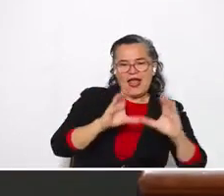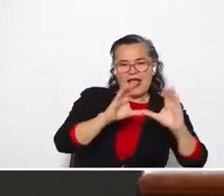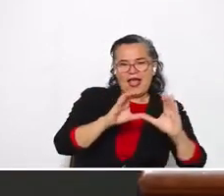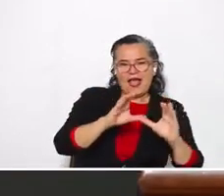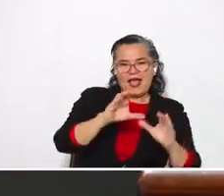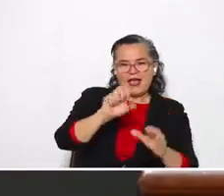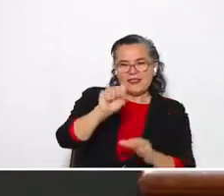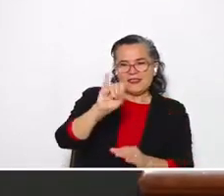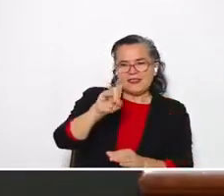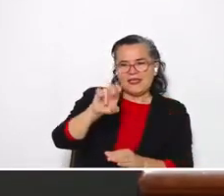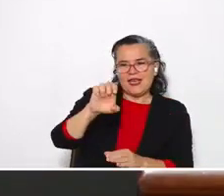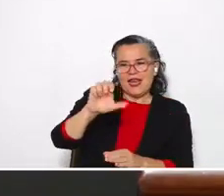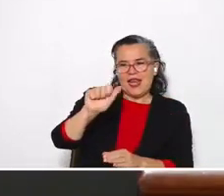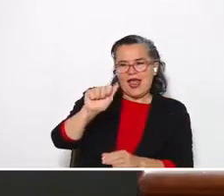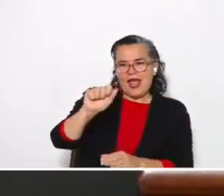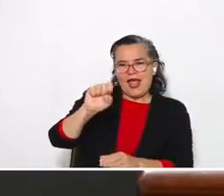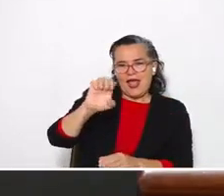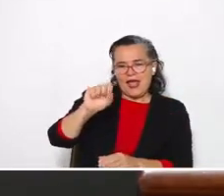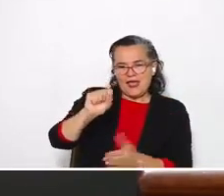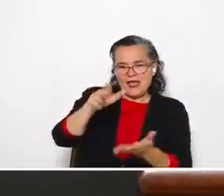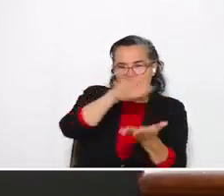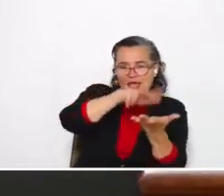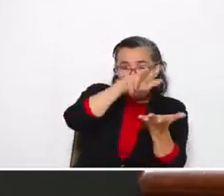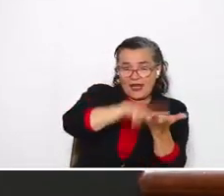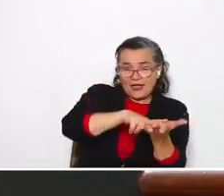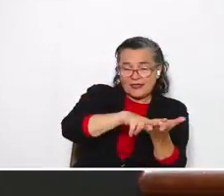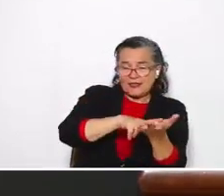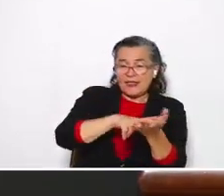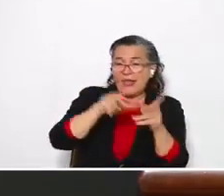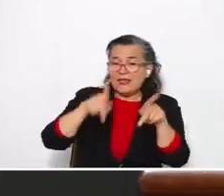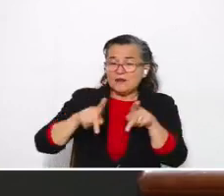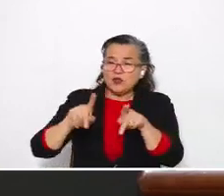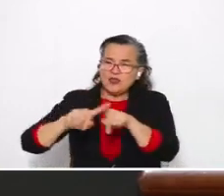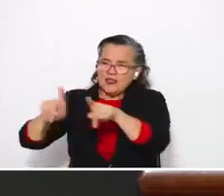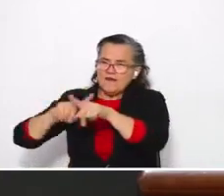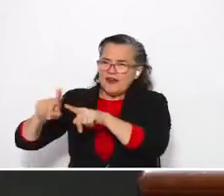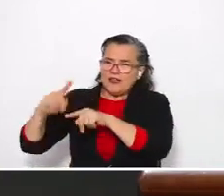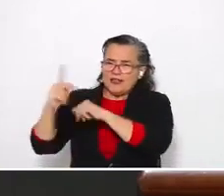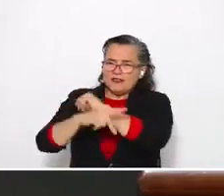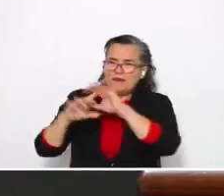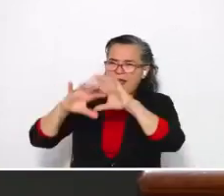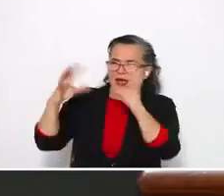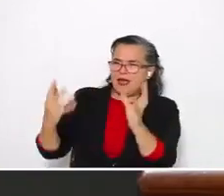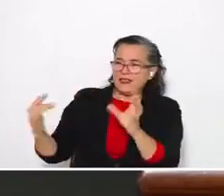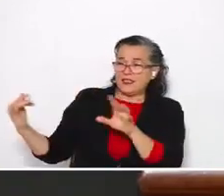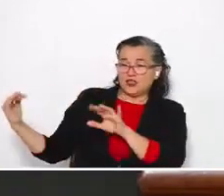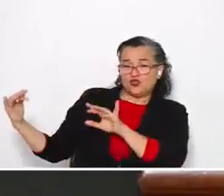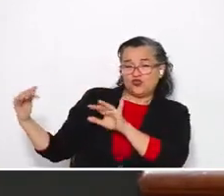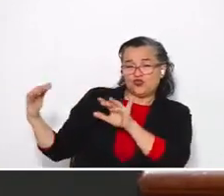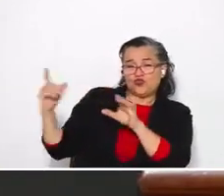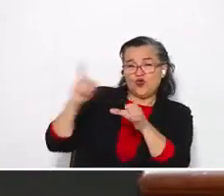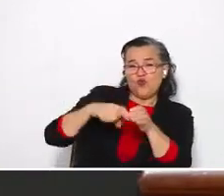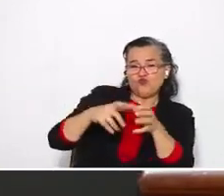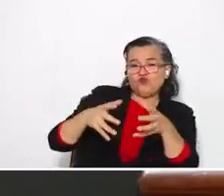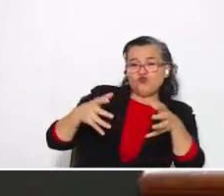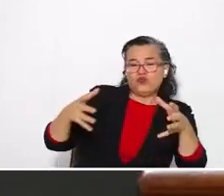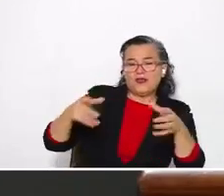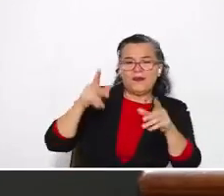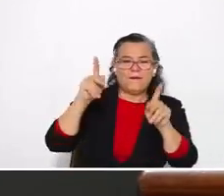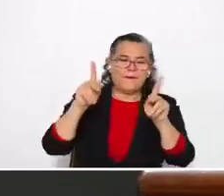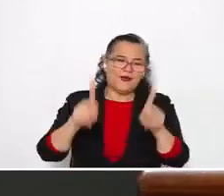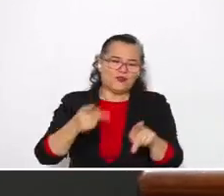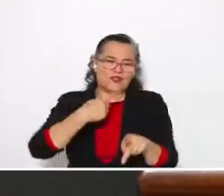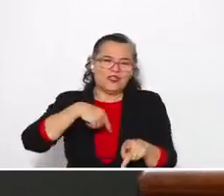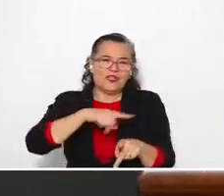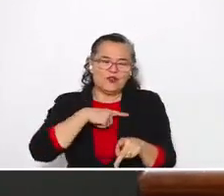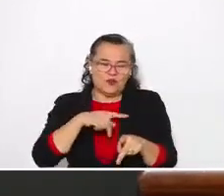y personalmente a quienes nos siguen desde distintos países y las personas de nuestro país que